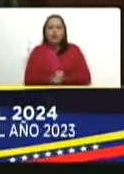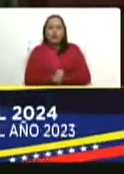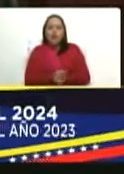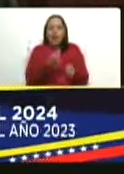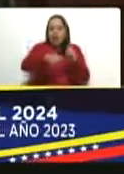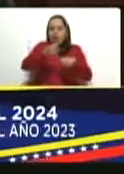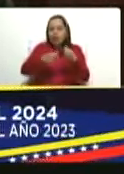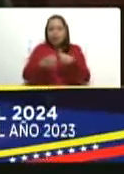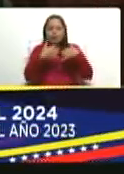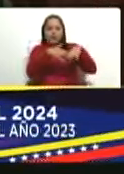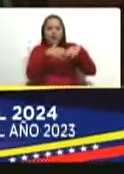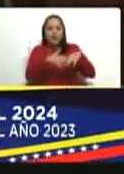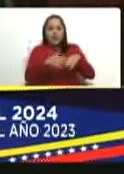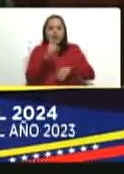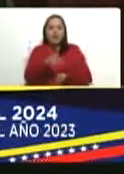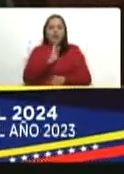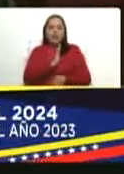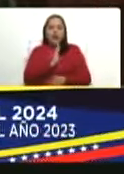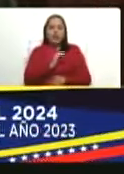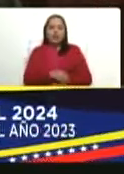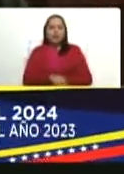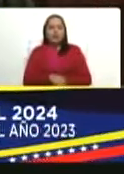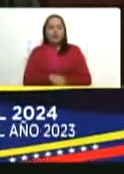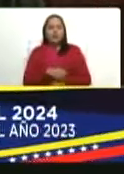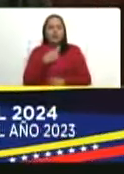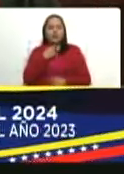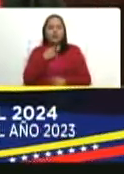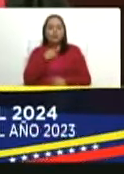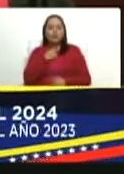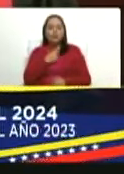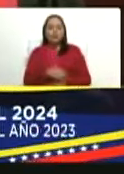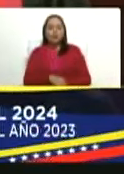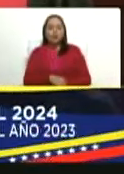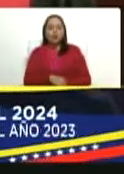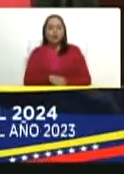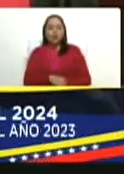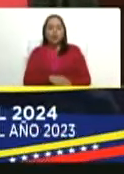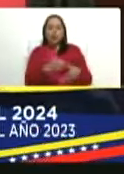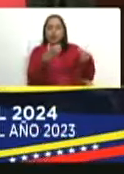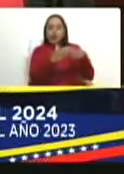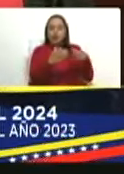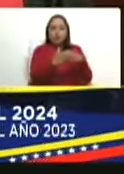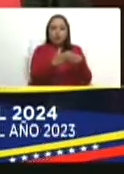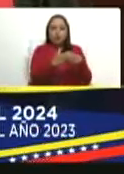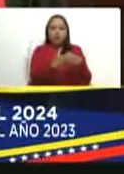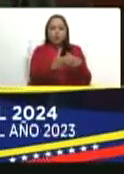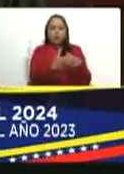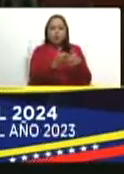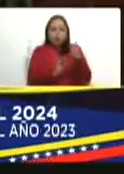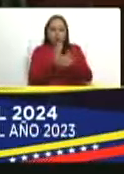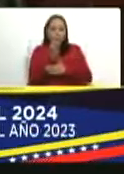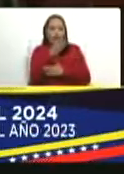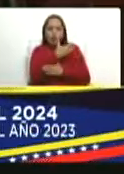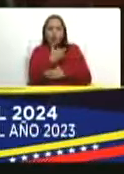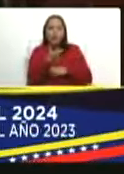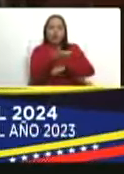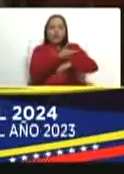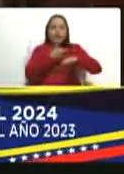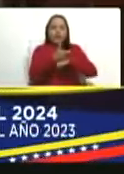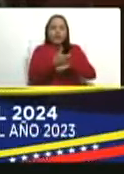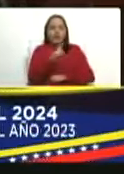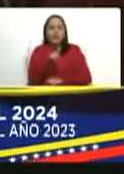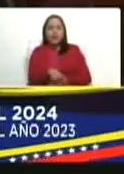negocios y de la banca, las organizaciones no gubernamentales, las academias, la